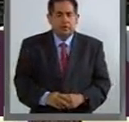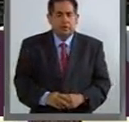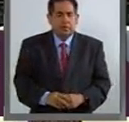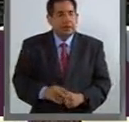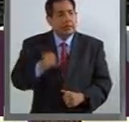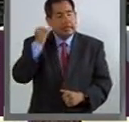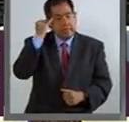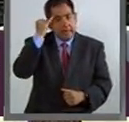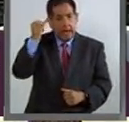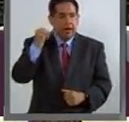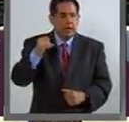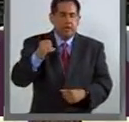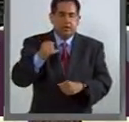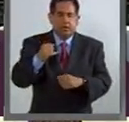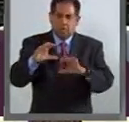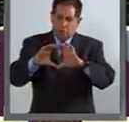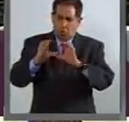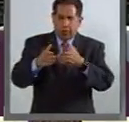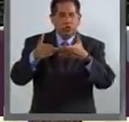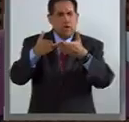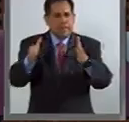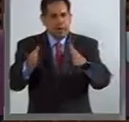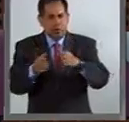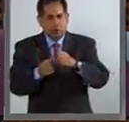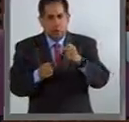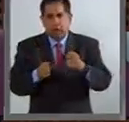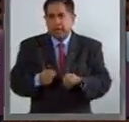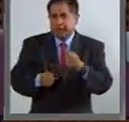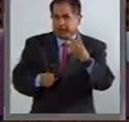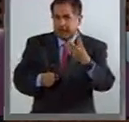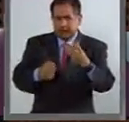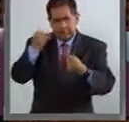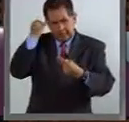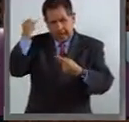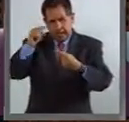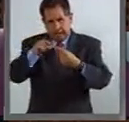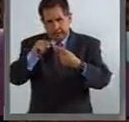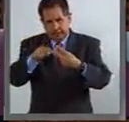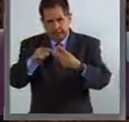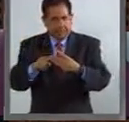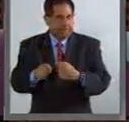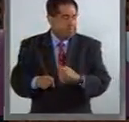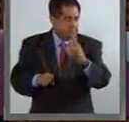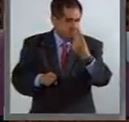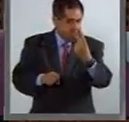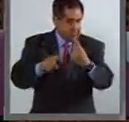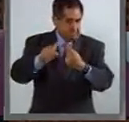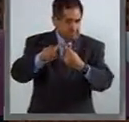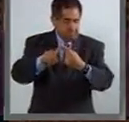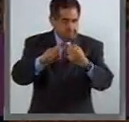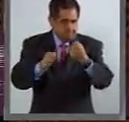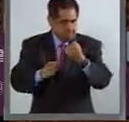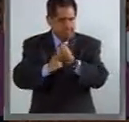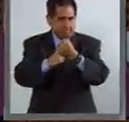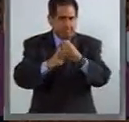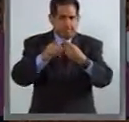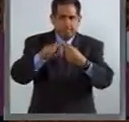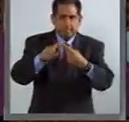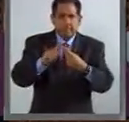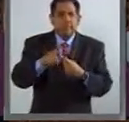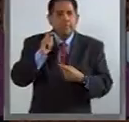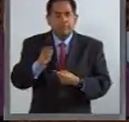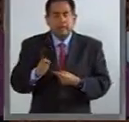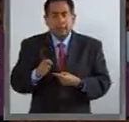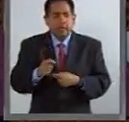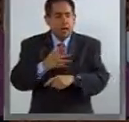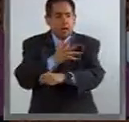Parlamento Abierto se funda en 3 pilares. El primer pilar es que exista una política